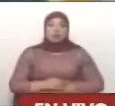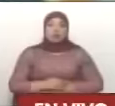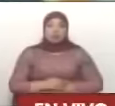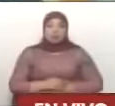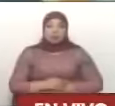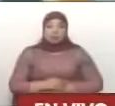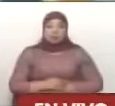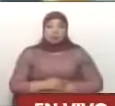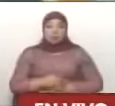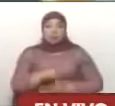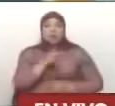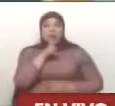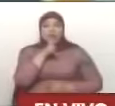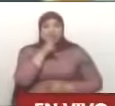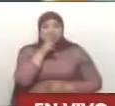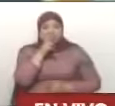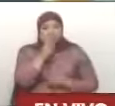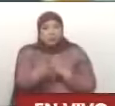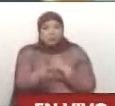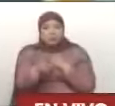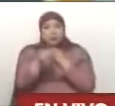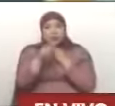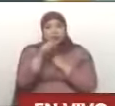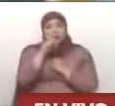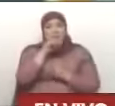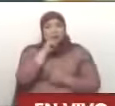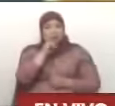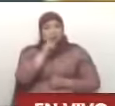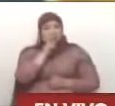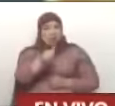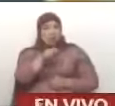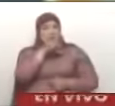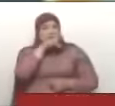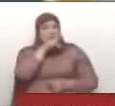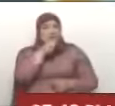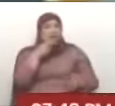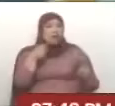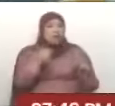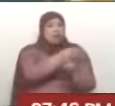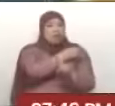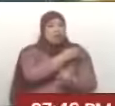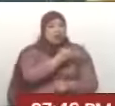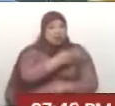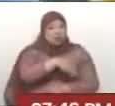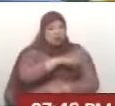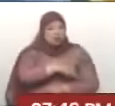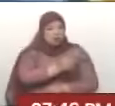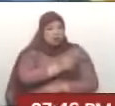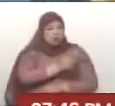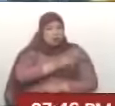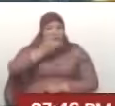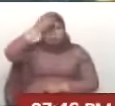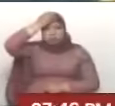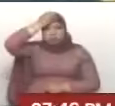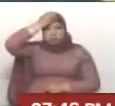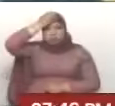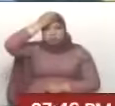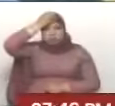a malhablar, a ofender al Papa. Zelensky, a mí, Luis Guillermo, se me parece